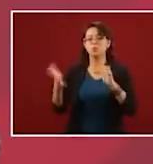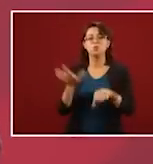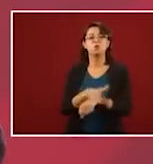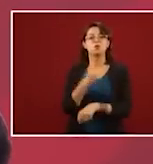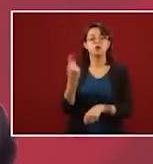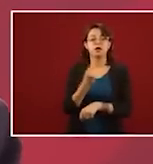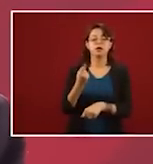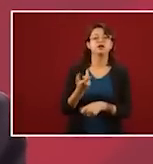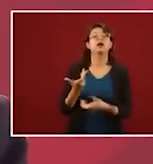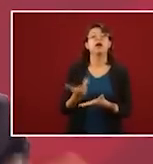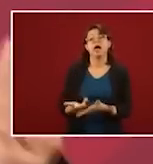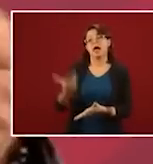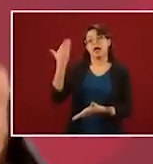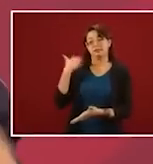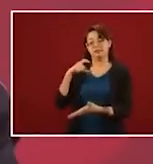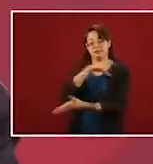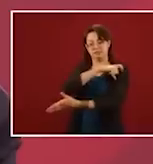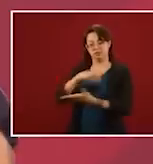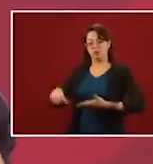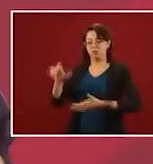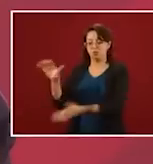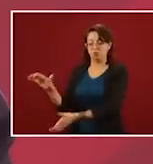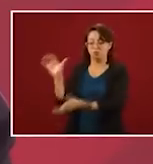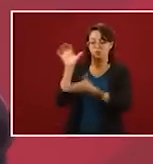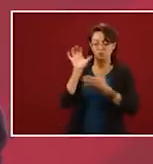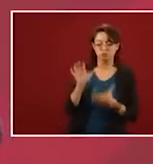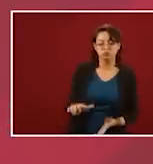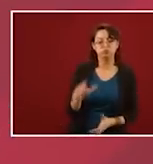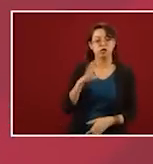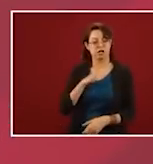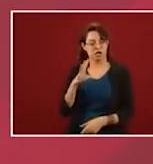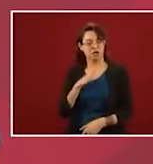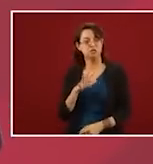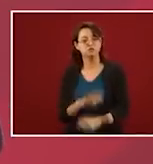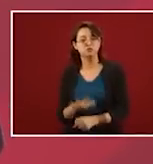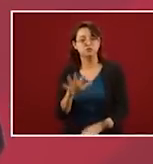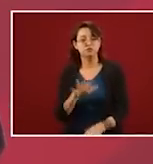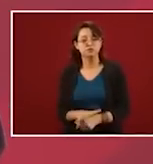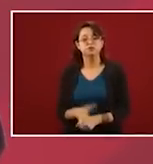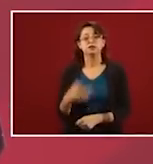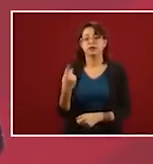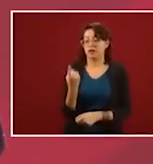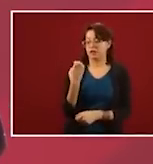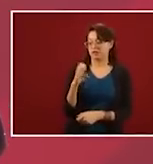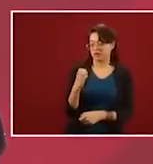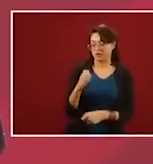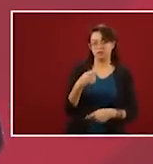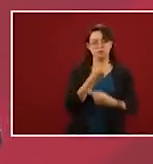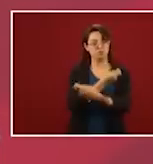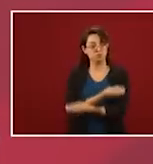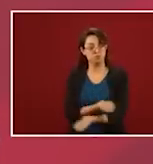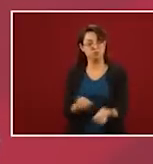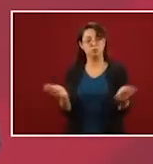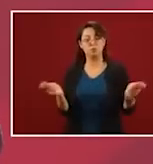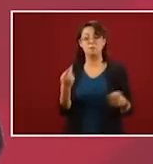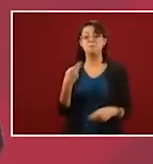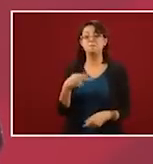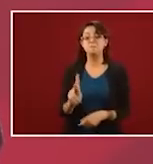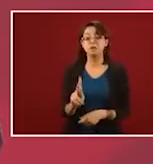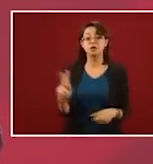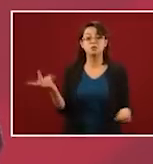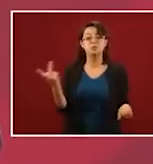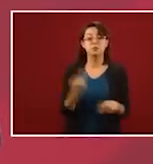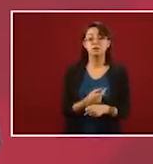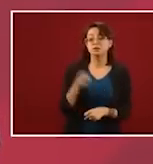inicio de enero advertimos que se los estaban a disposición de estos hospitales, y aparentemente a